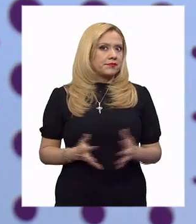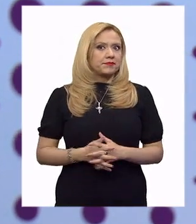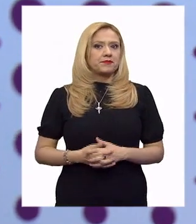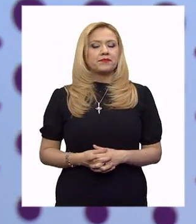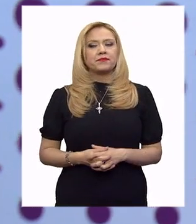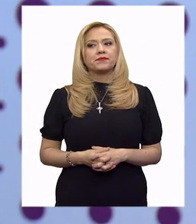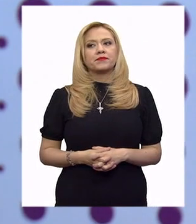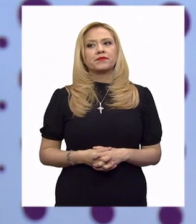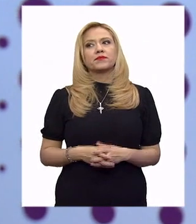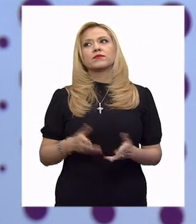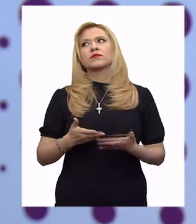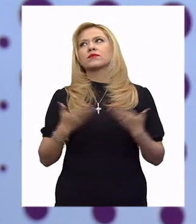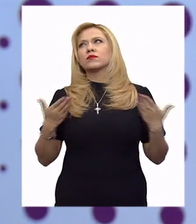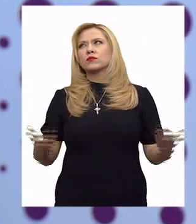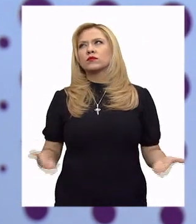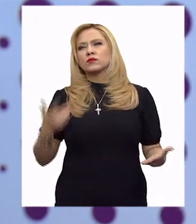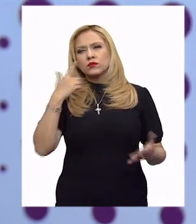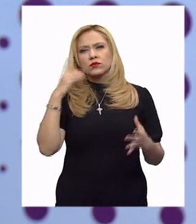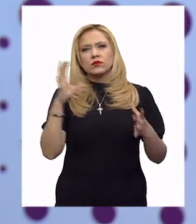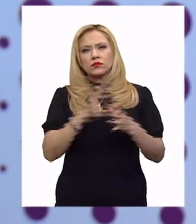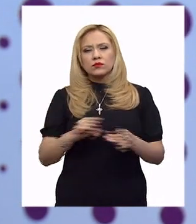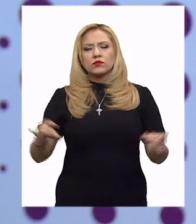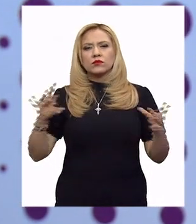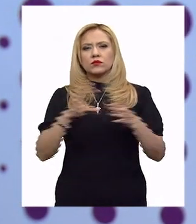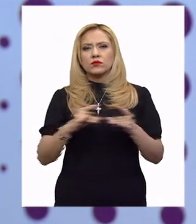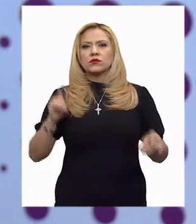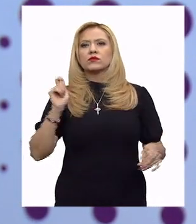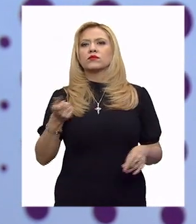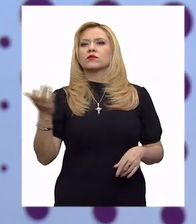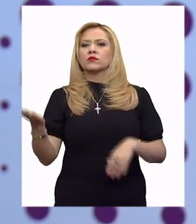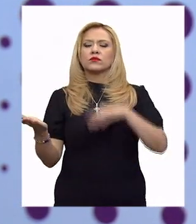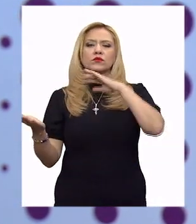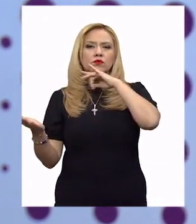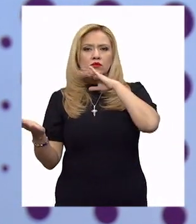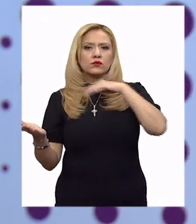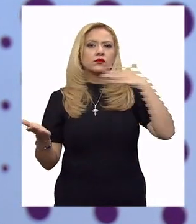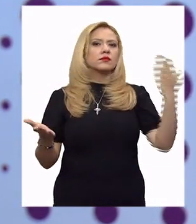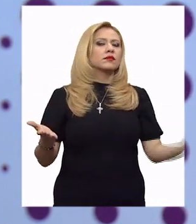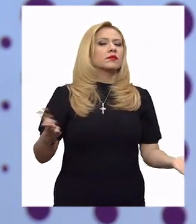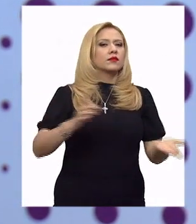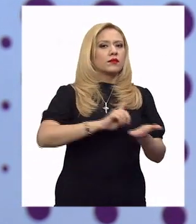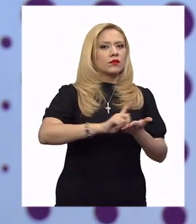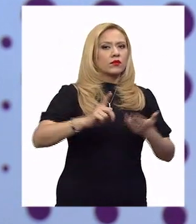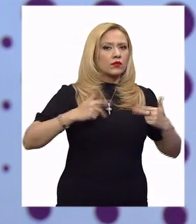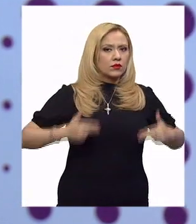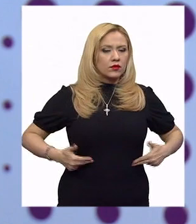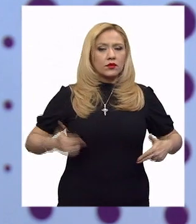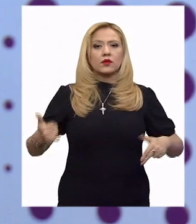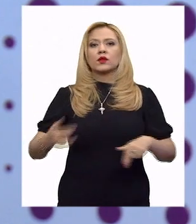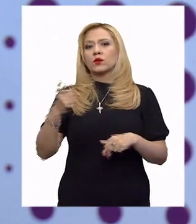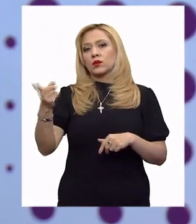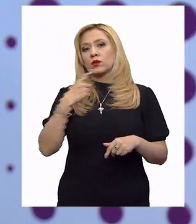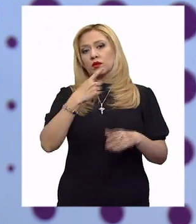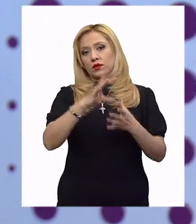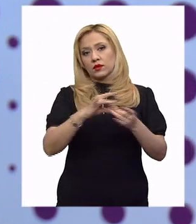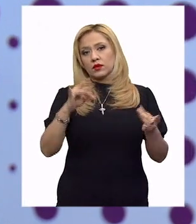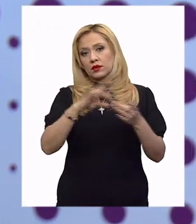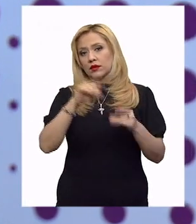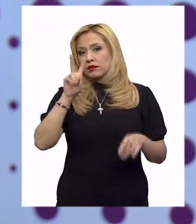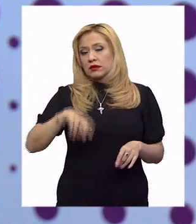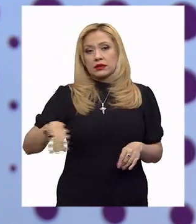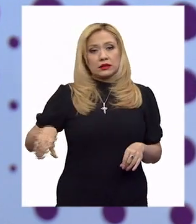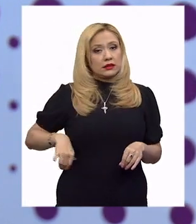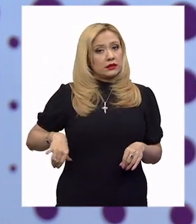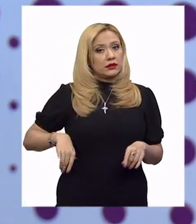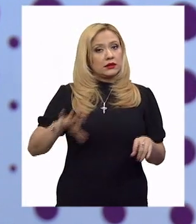ahora ahondaremos en esa relación, ¿no?, entre corrupción y derechos humanos, pero creo que pues además estás dando un panorama muy interesante porque